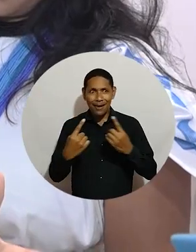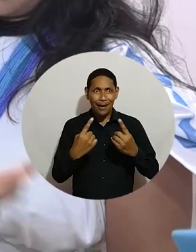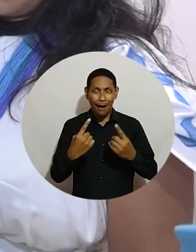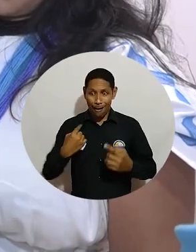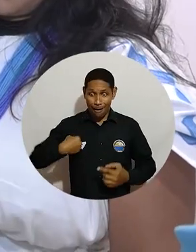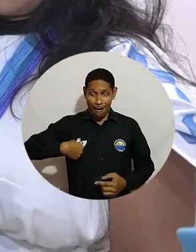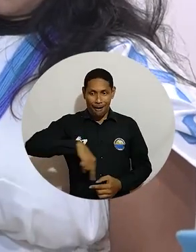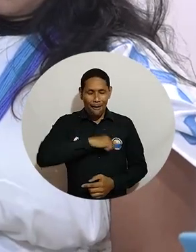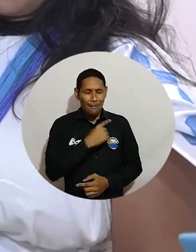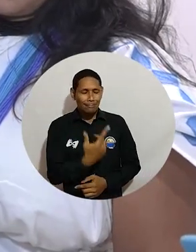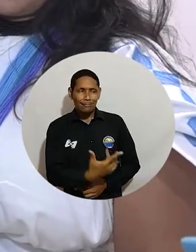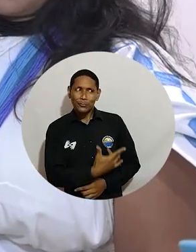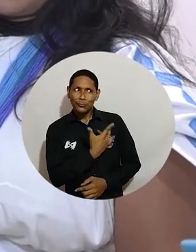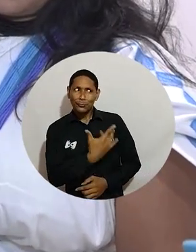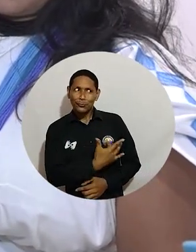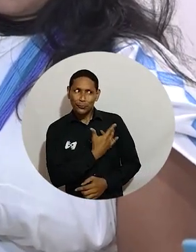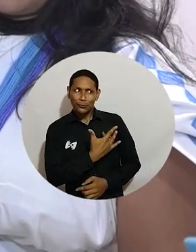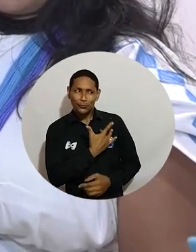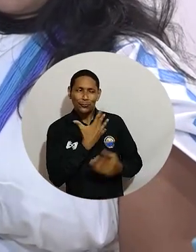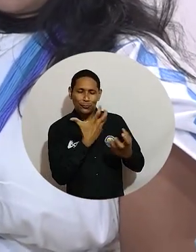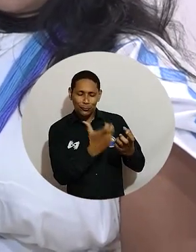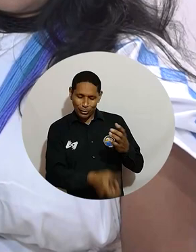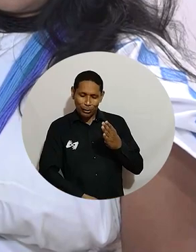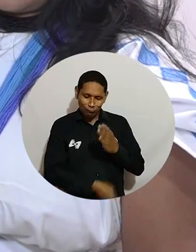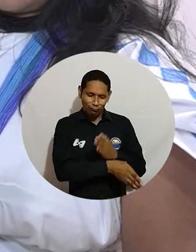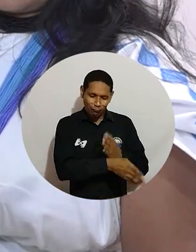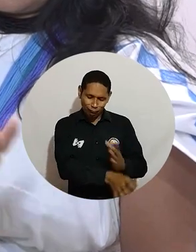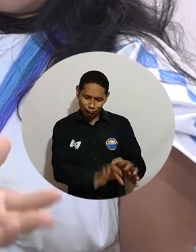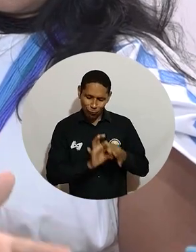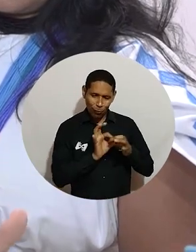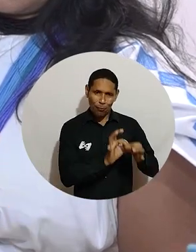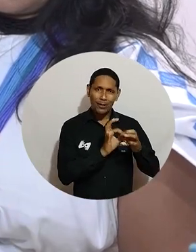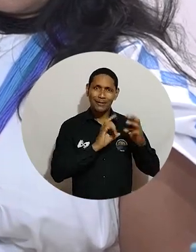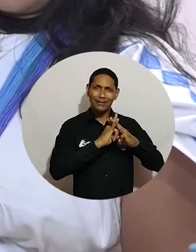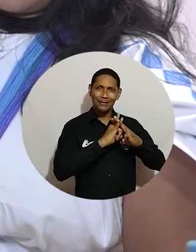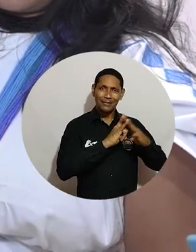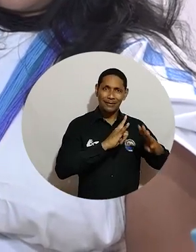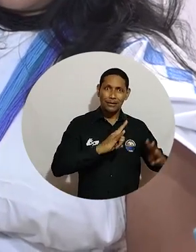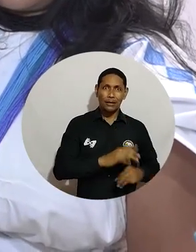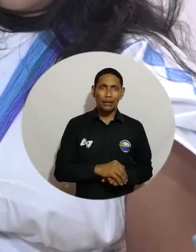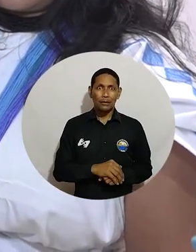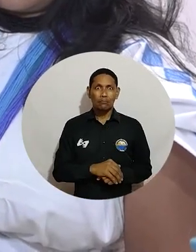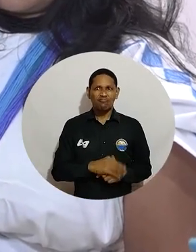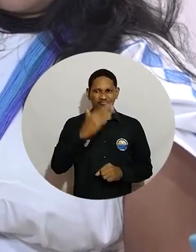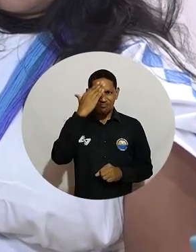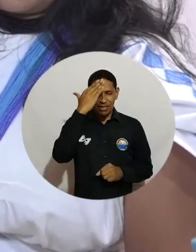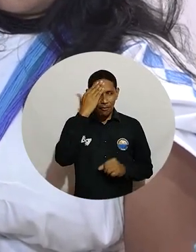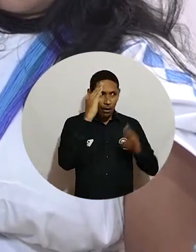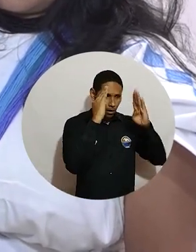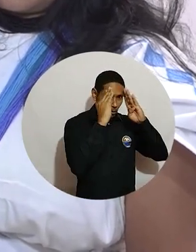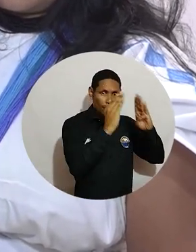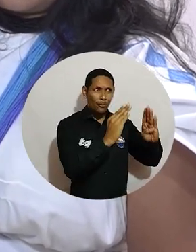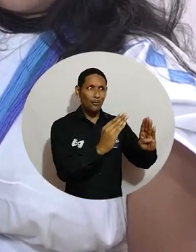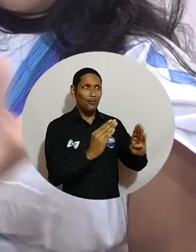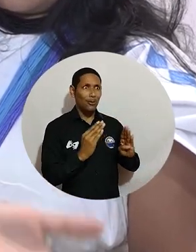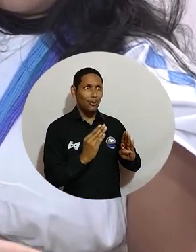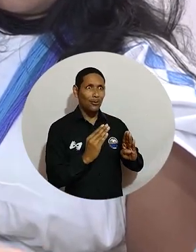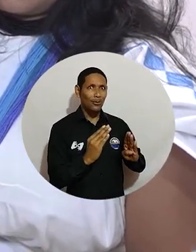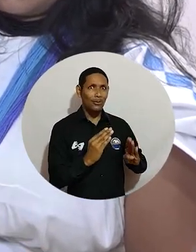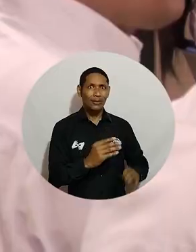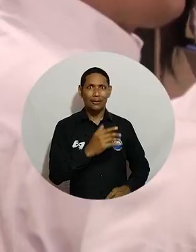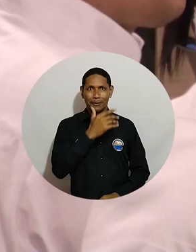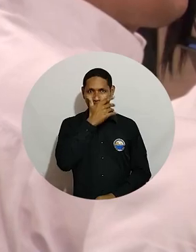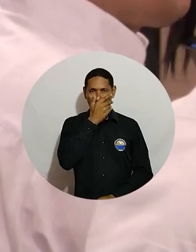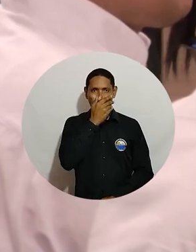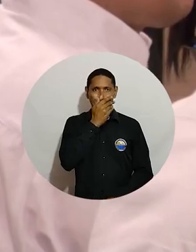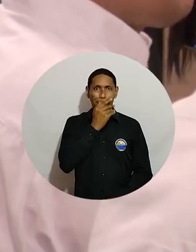diálogo es precisamente lo que hace que uno quiera continuar trabajando con esta universidad, el hecho de sentirnos